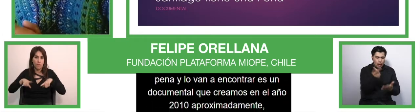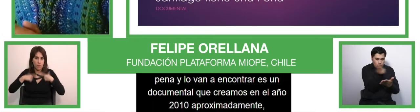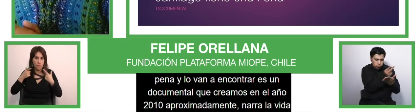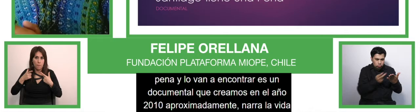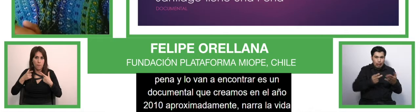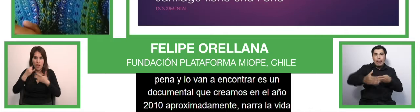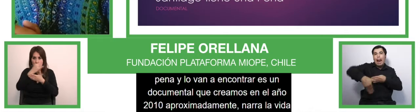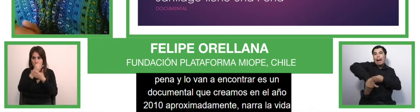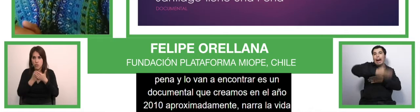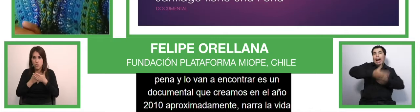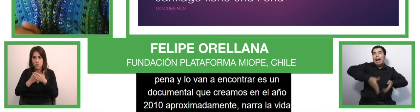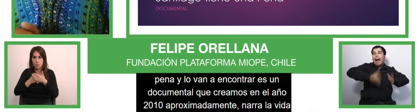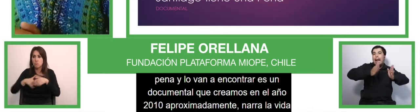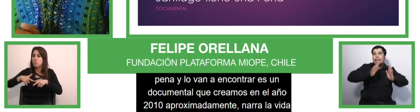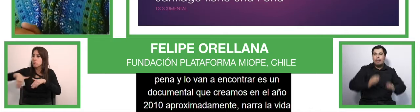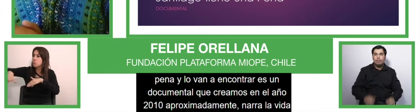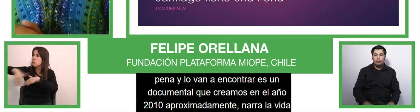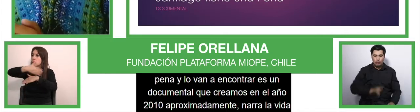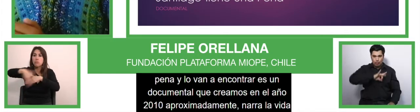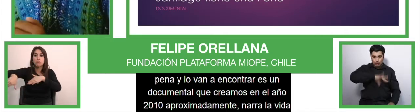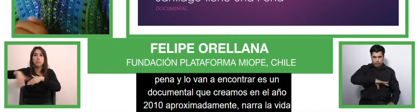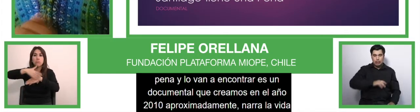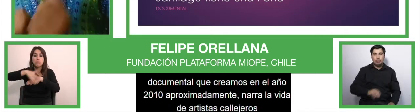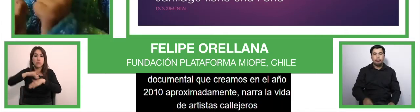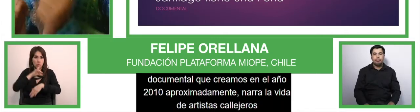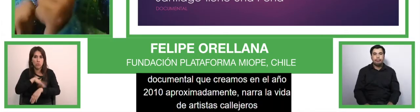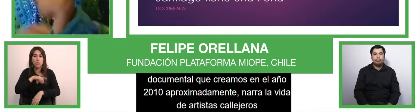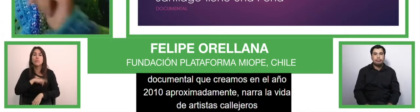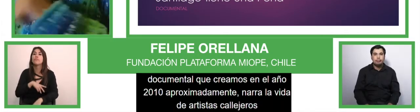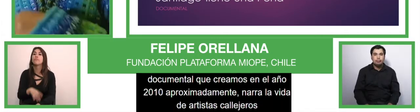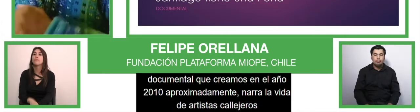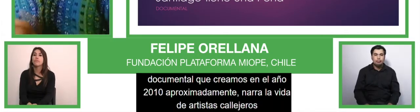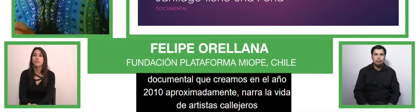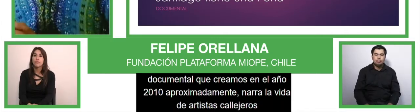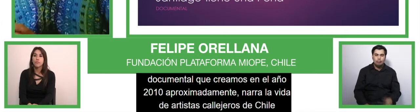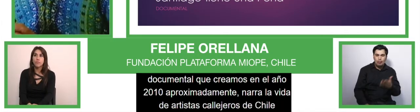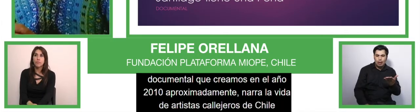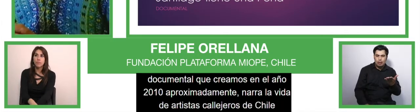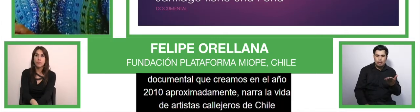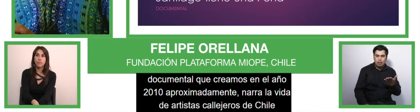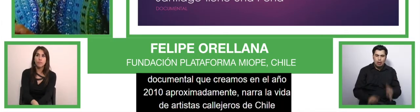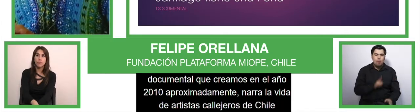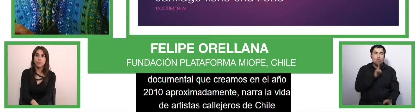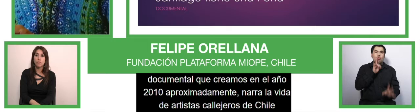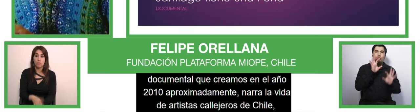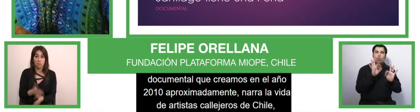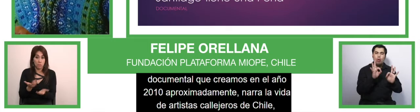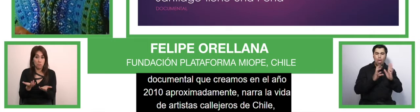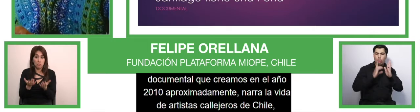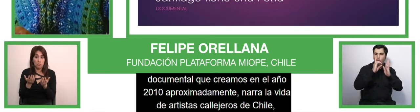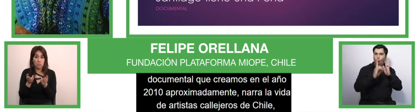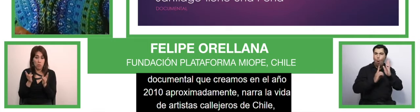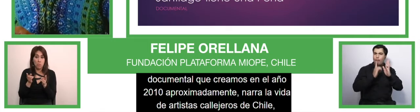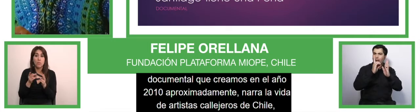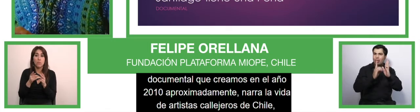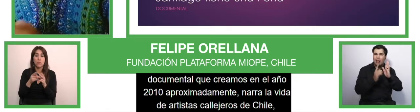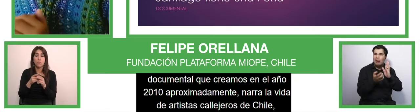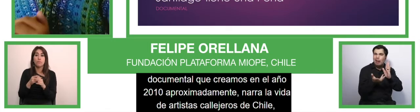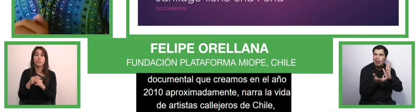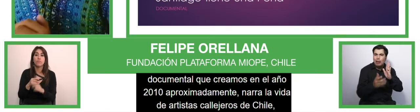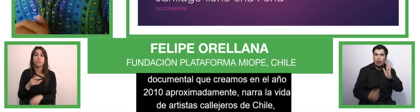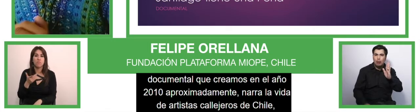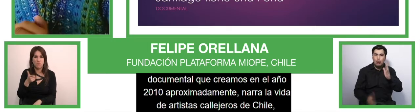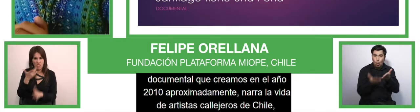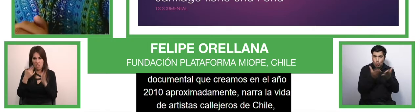callejeros de Chile. ¿Qué particularidad tenía este documental, y tiene este documental que lo pueden ver ahí